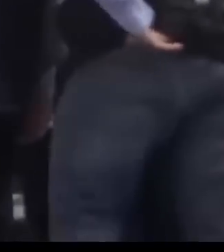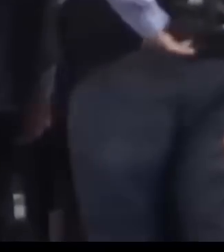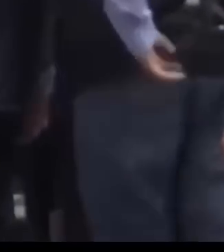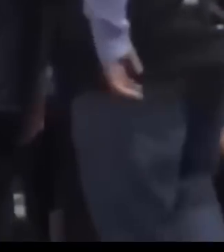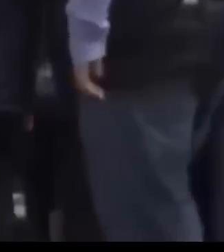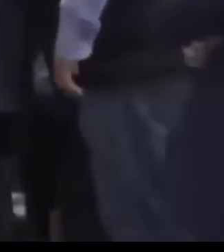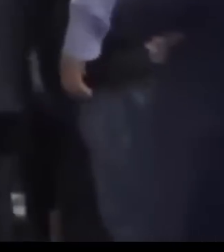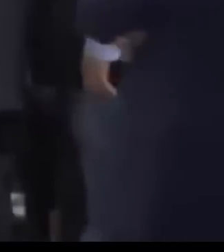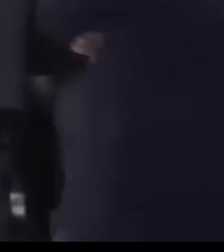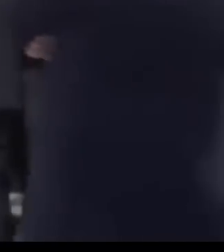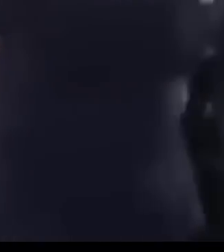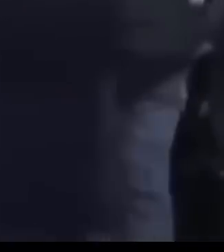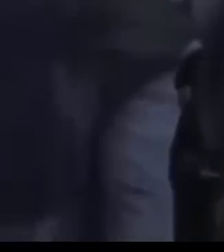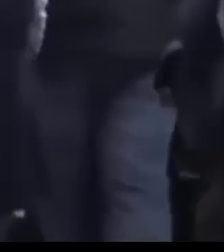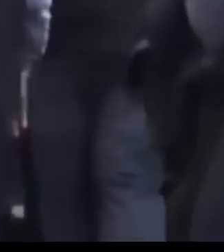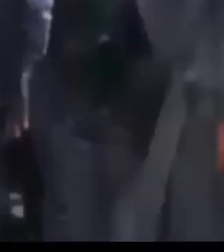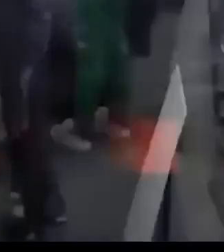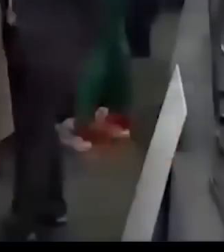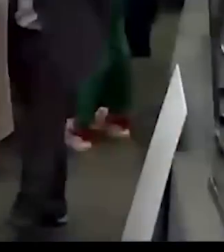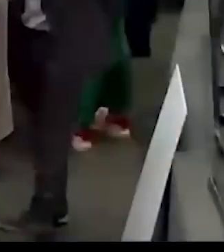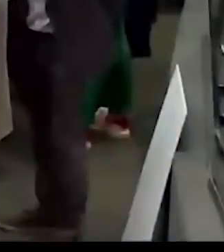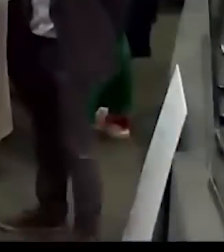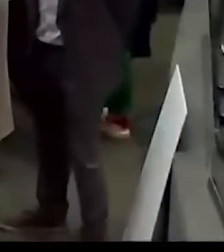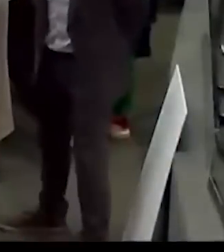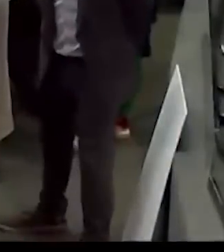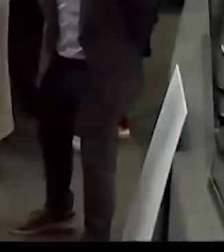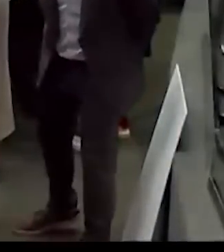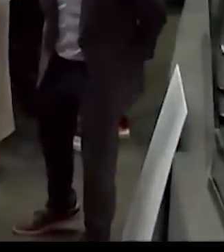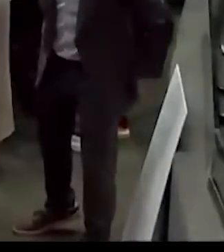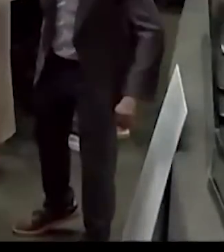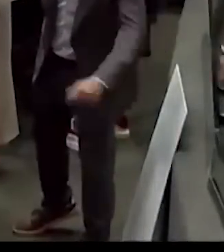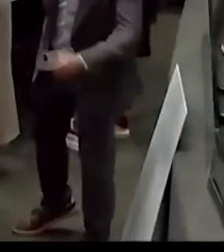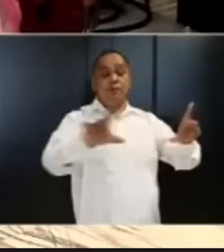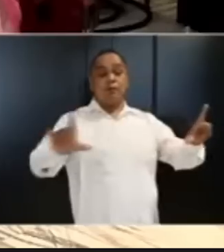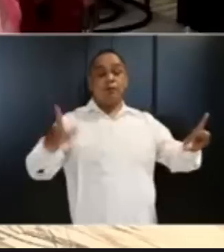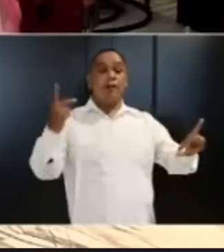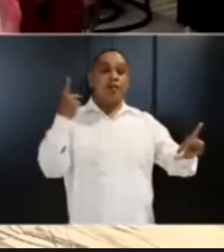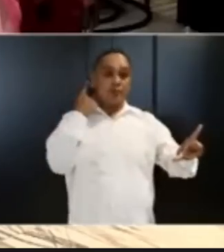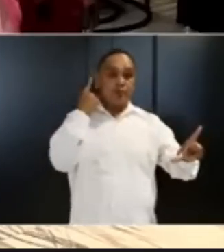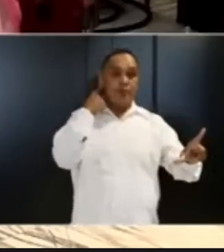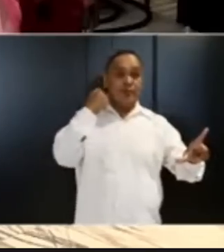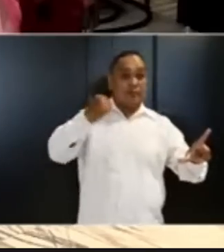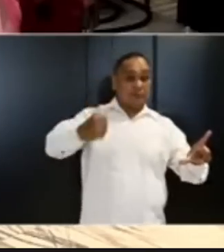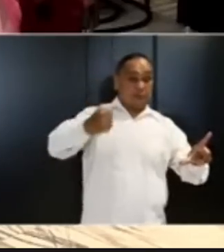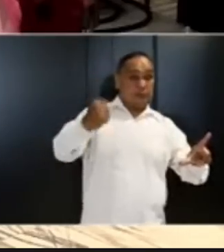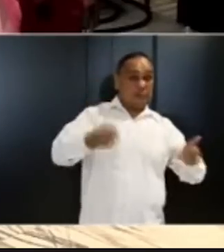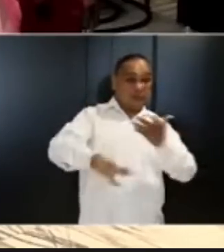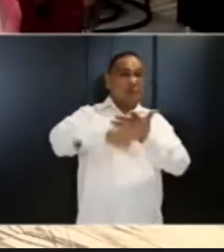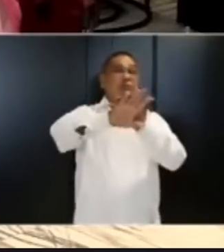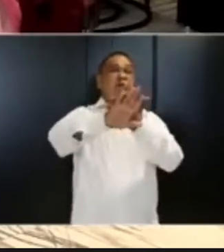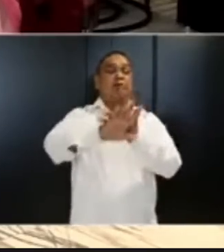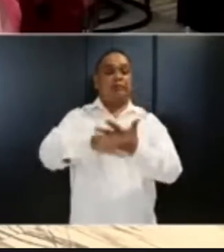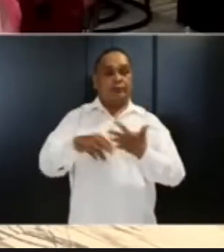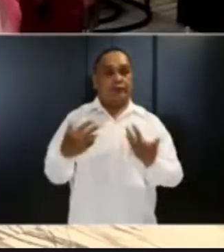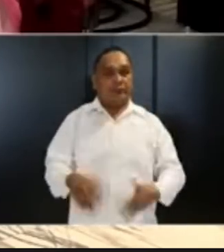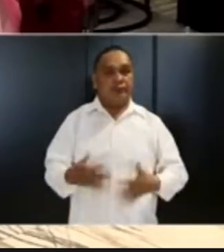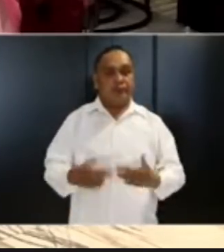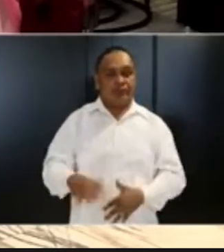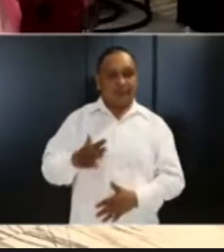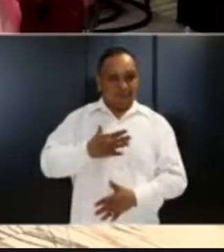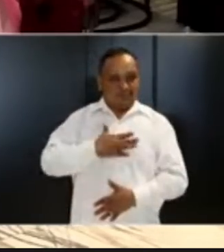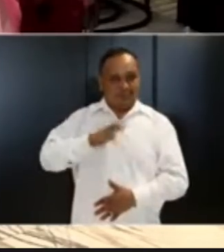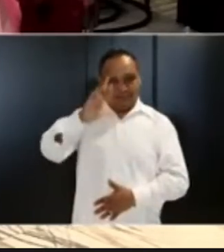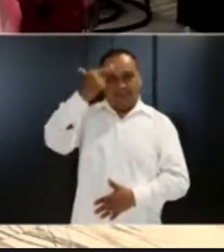PAN y PRD, la gobernadora de Campeche, Laida Sansores, inició la difusión de grabaciones telefónicas del